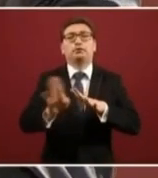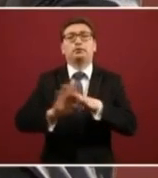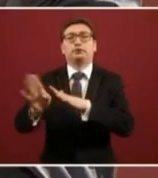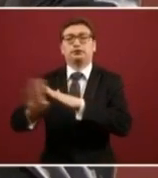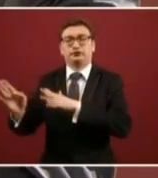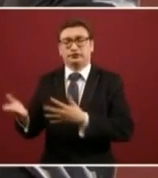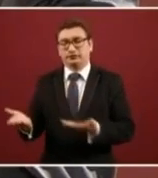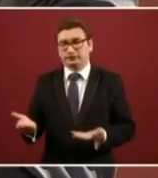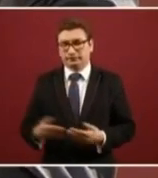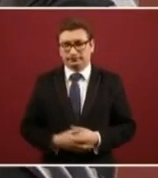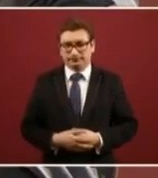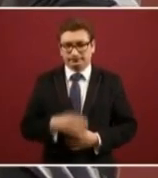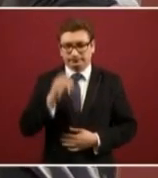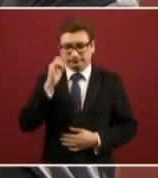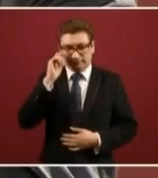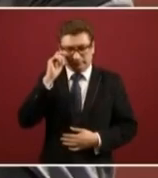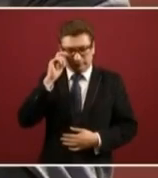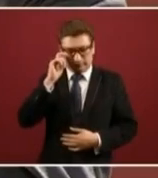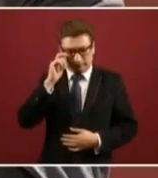y